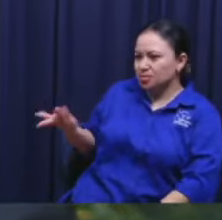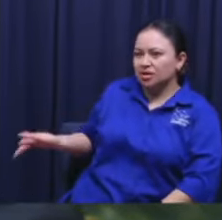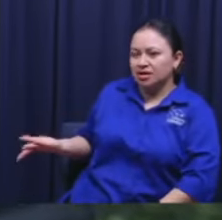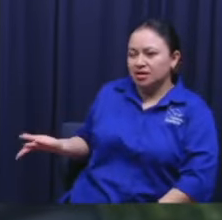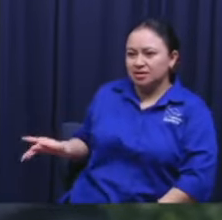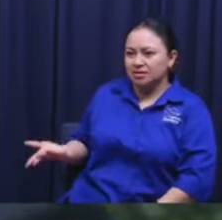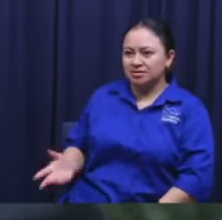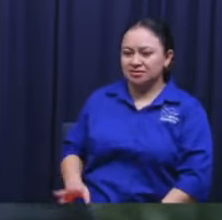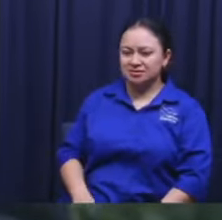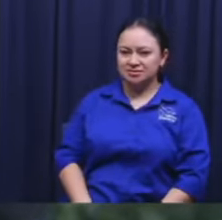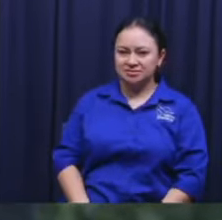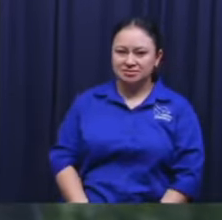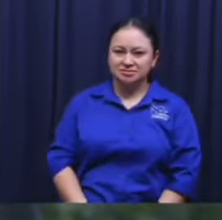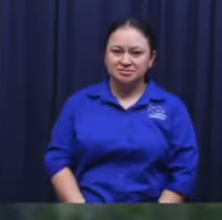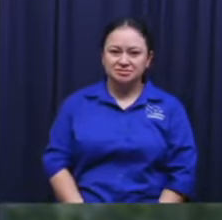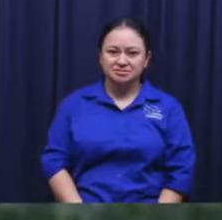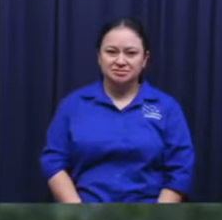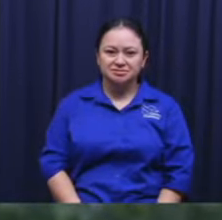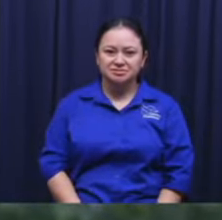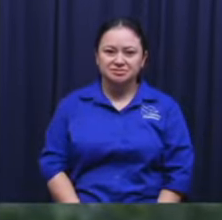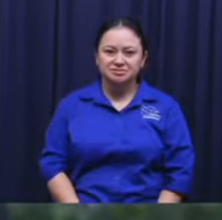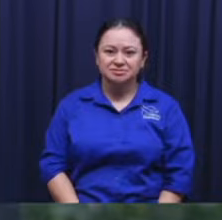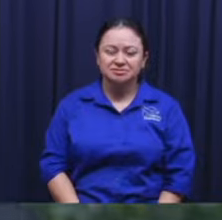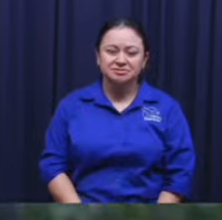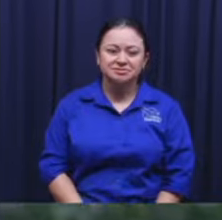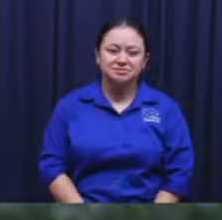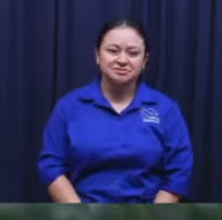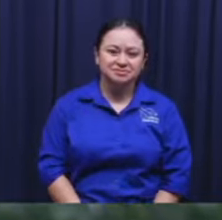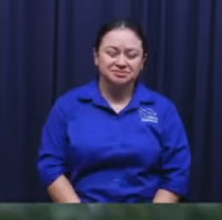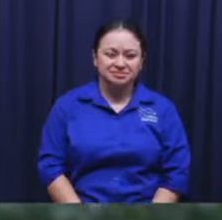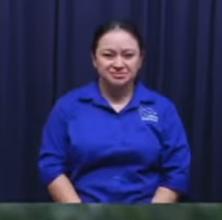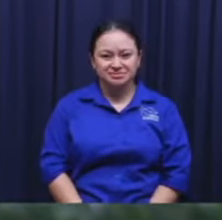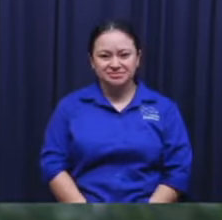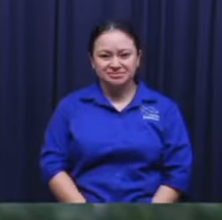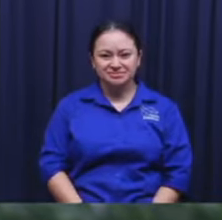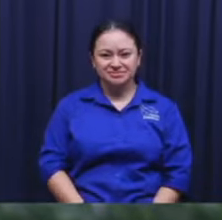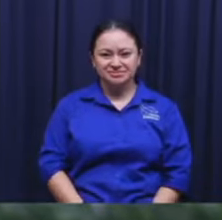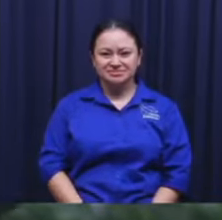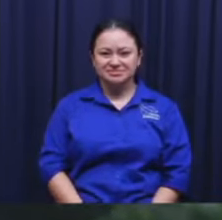mano? No, yo solo los locales. No seas loco, hombre.